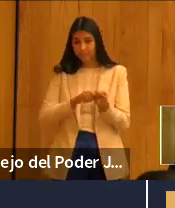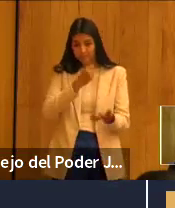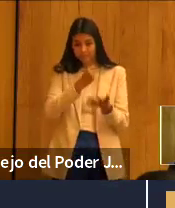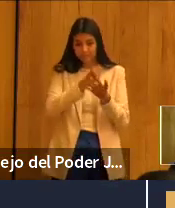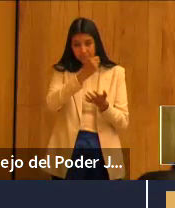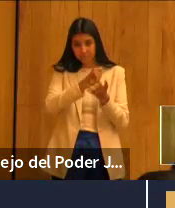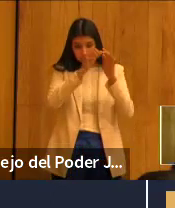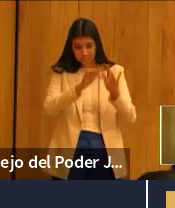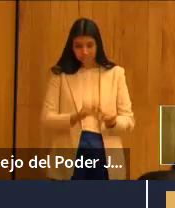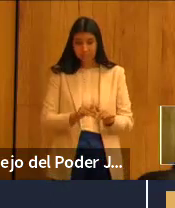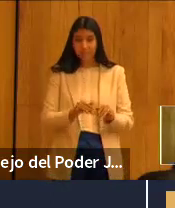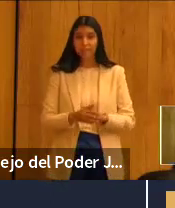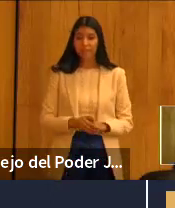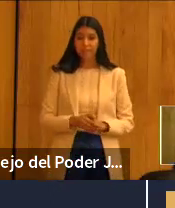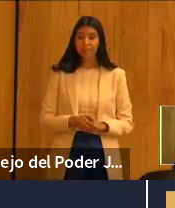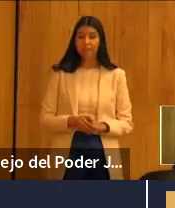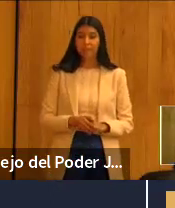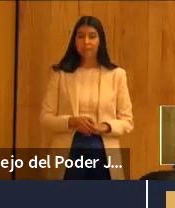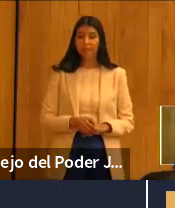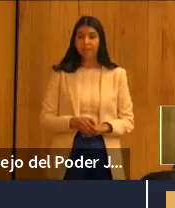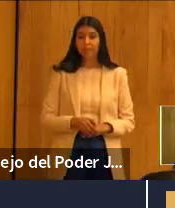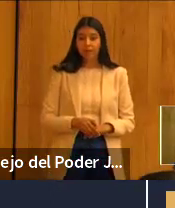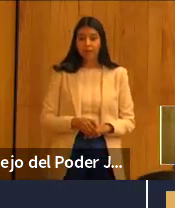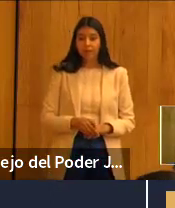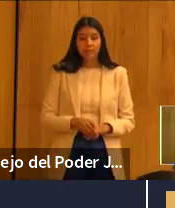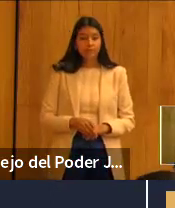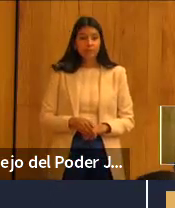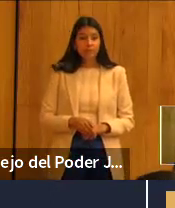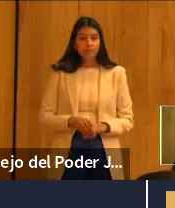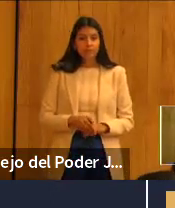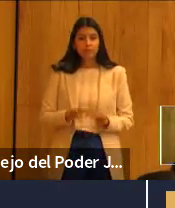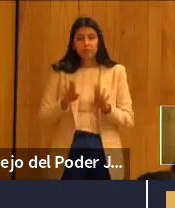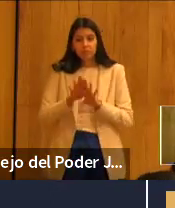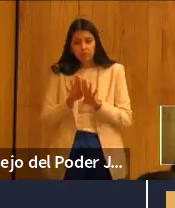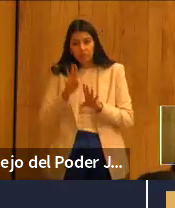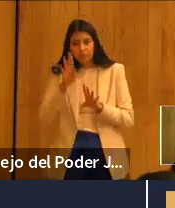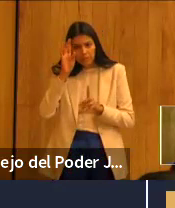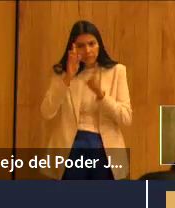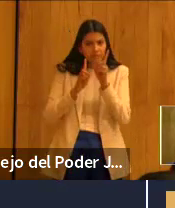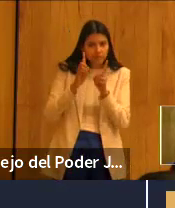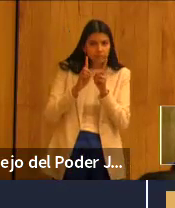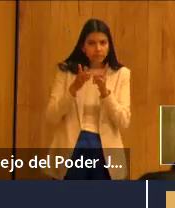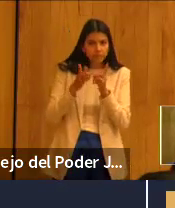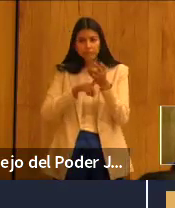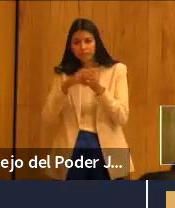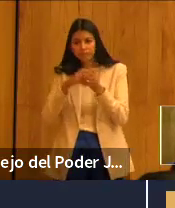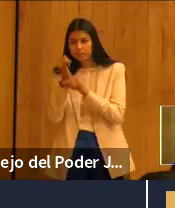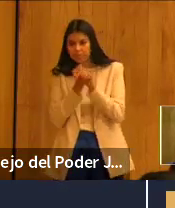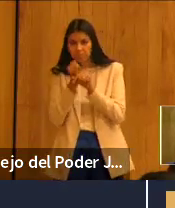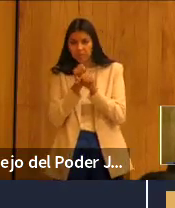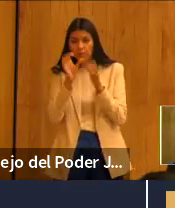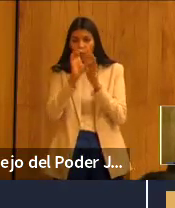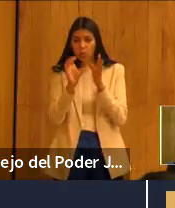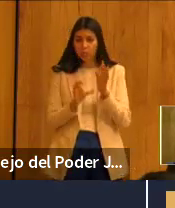Y en cuanto a las categorías sospechosas, de acuerdo a la Constitución, o